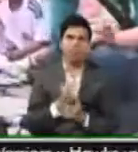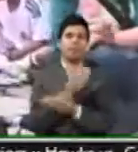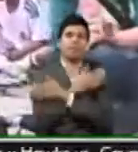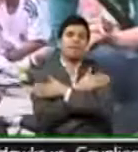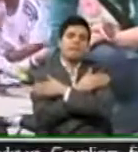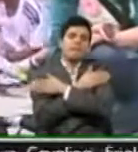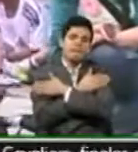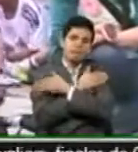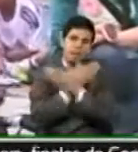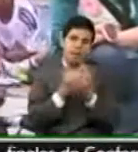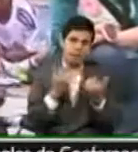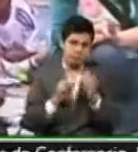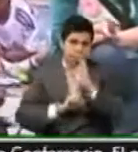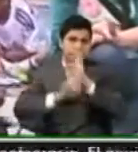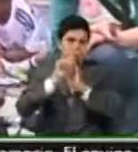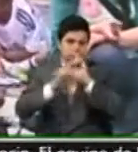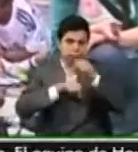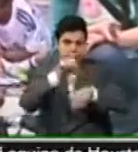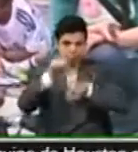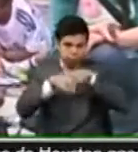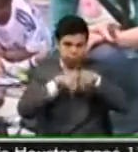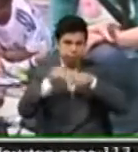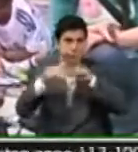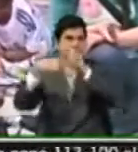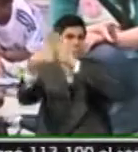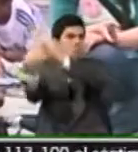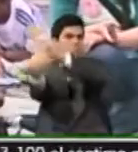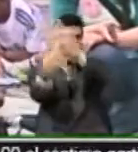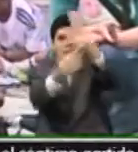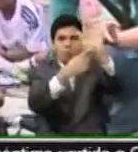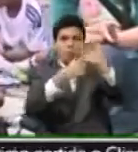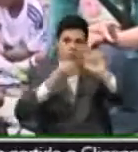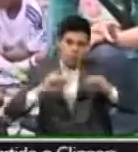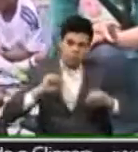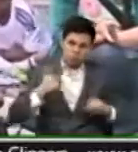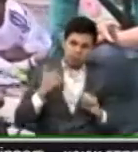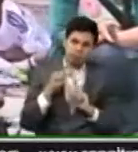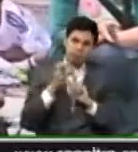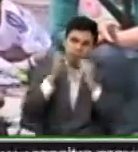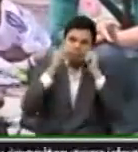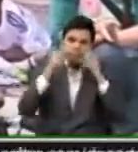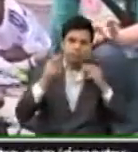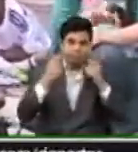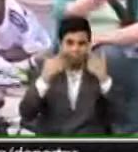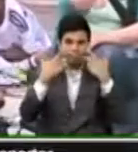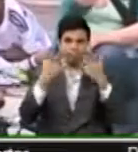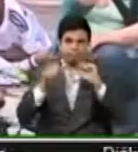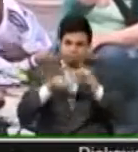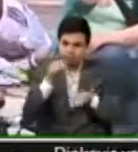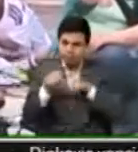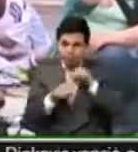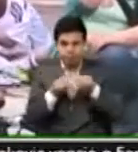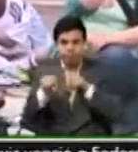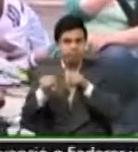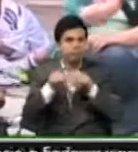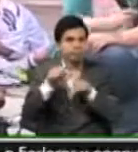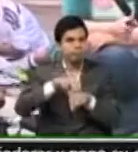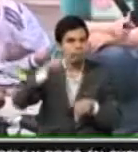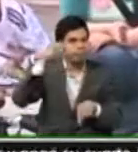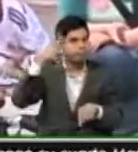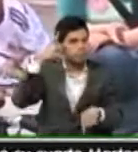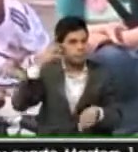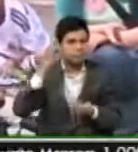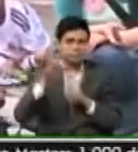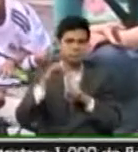porque esto hace crecer el ciclismo esto nos da como una oportunidad de mostrarle a la gente que sí hay ciclomontañista en Norte Santander